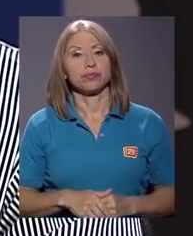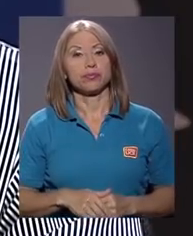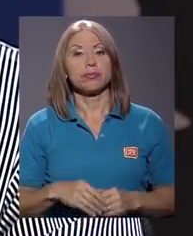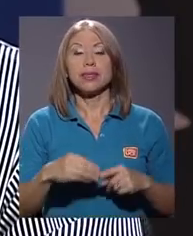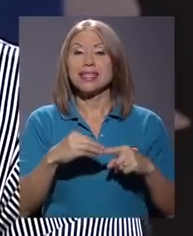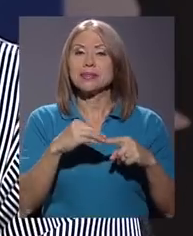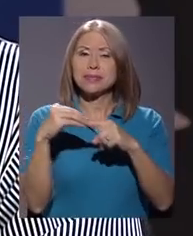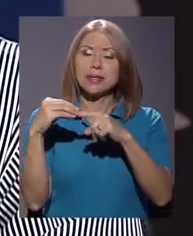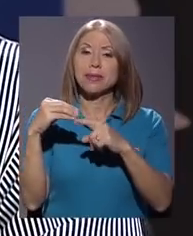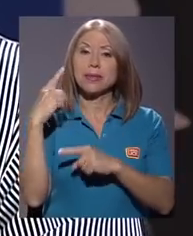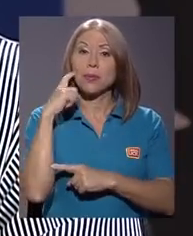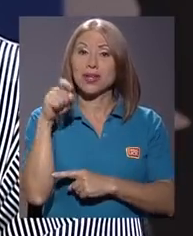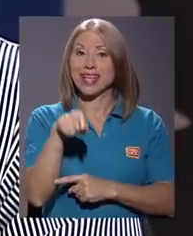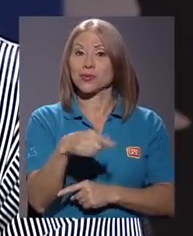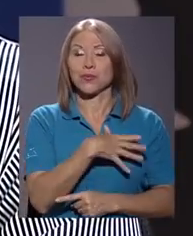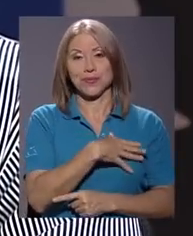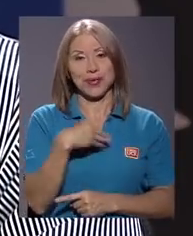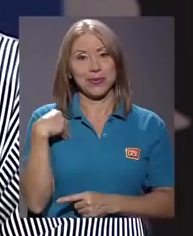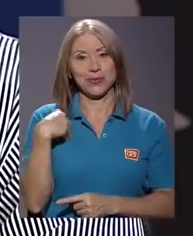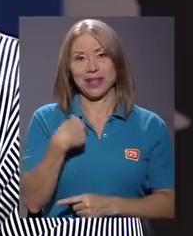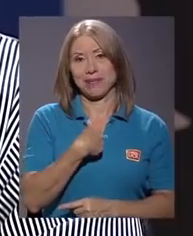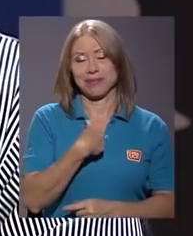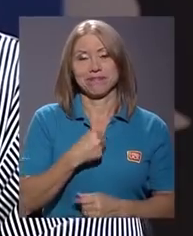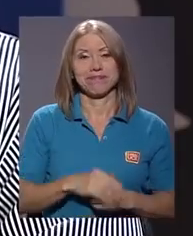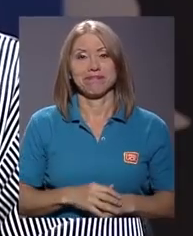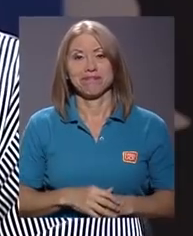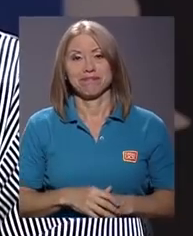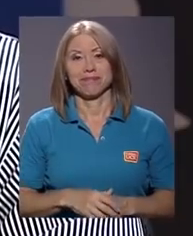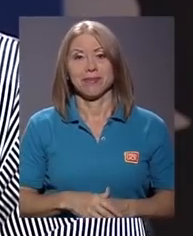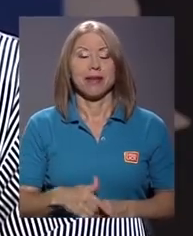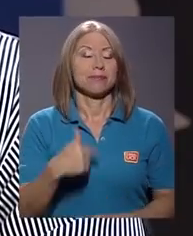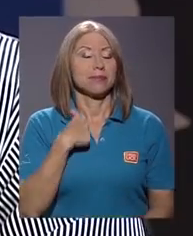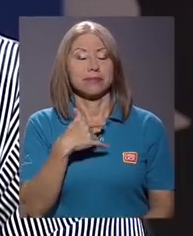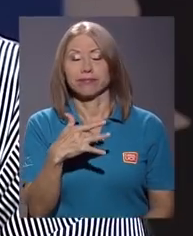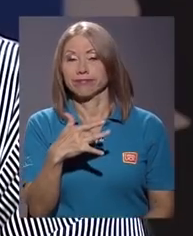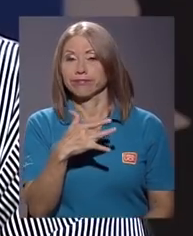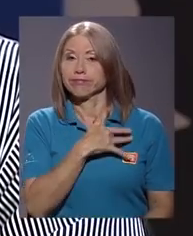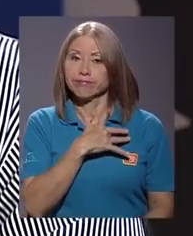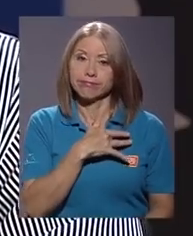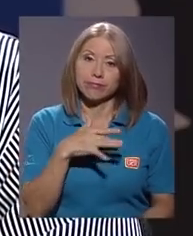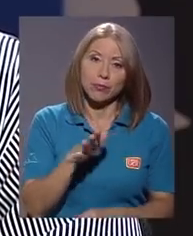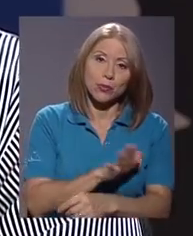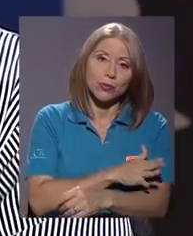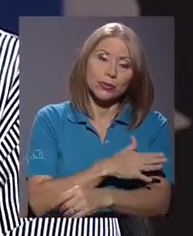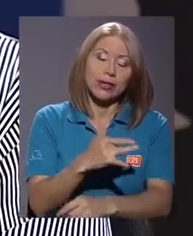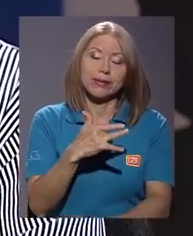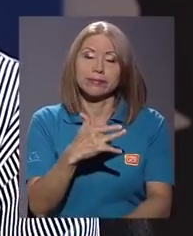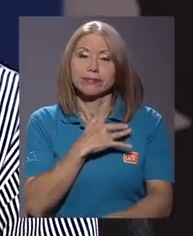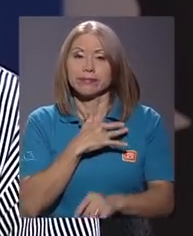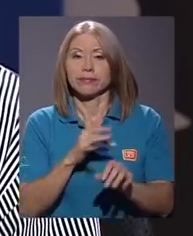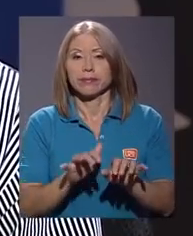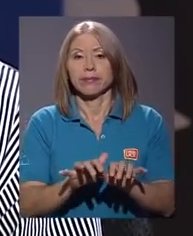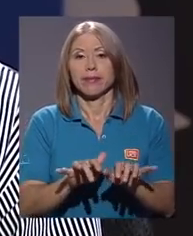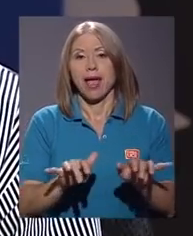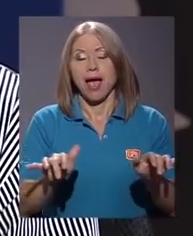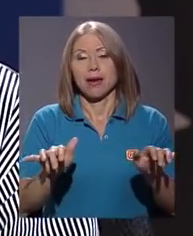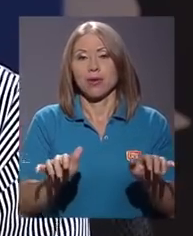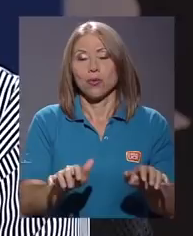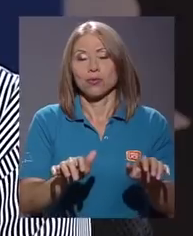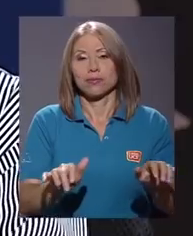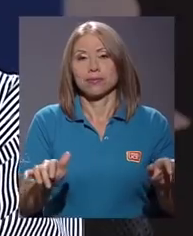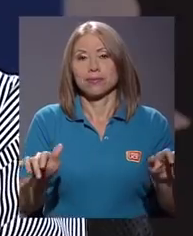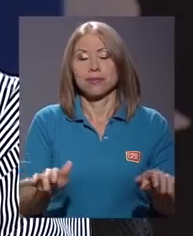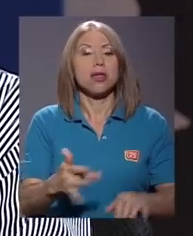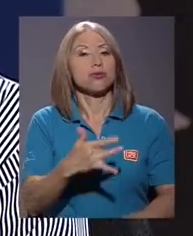todo porque es lo que a mí me gusta hacer yo adoro la música el piano y además adoro el aprendizaje y el y la